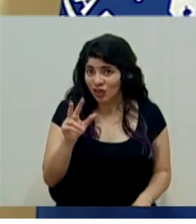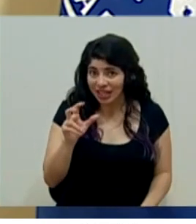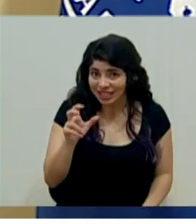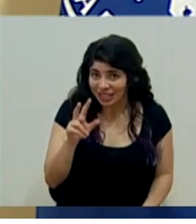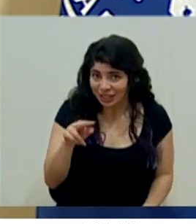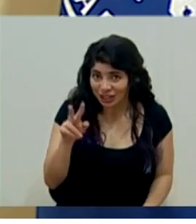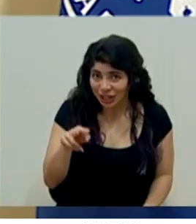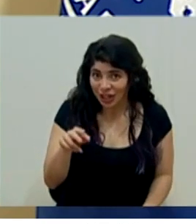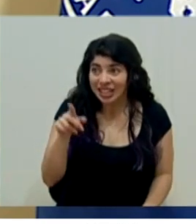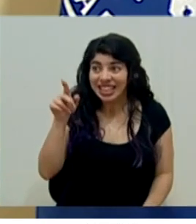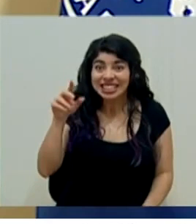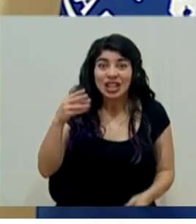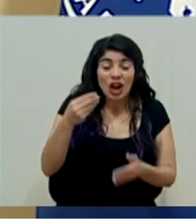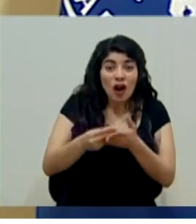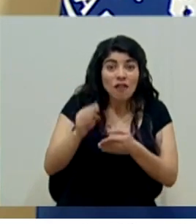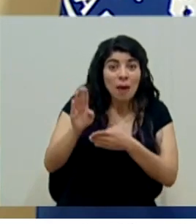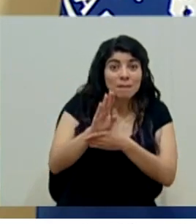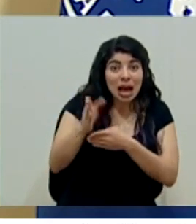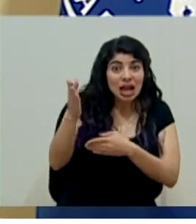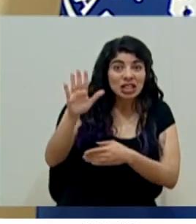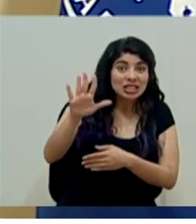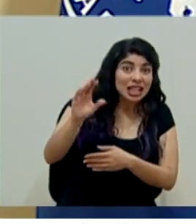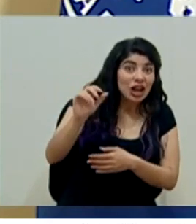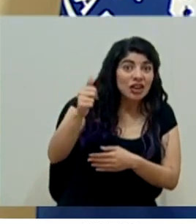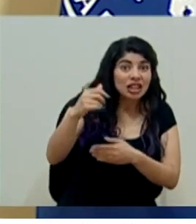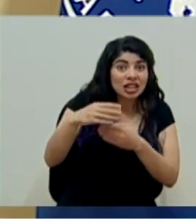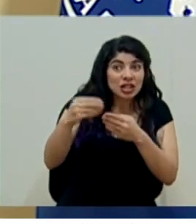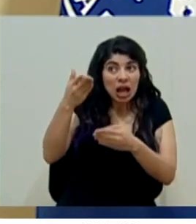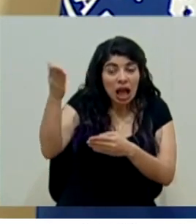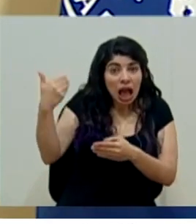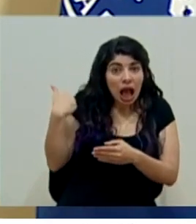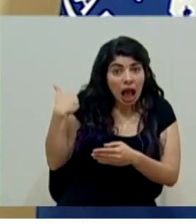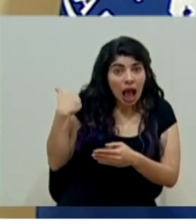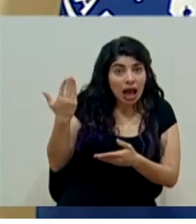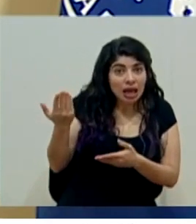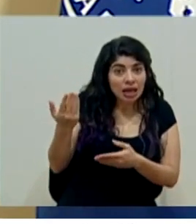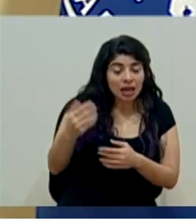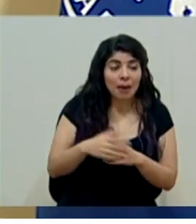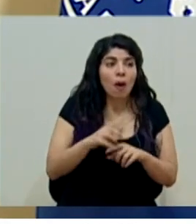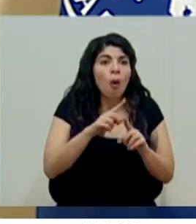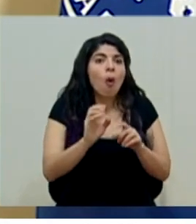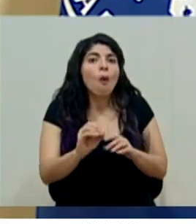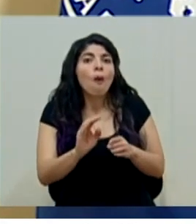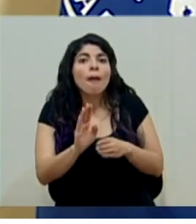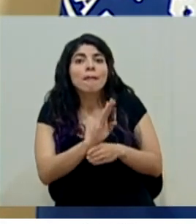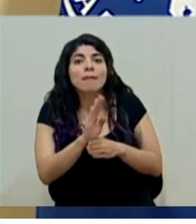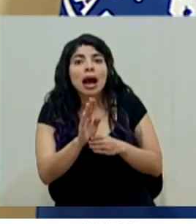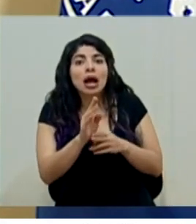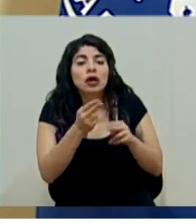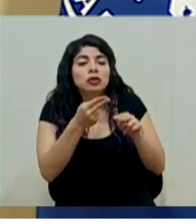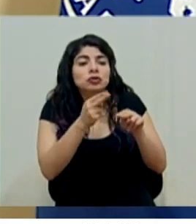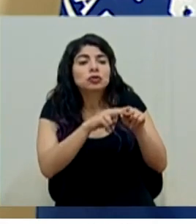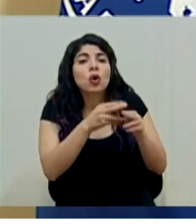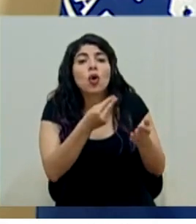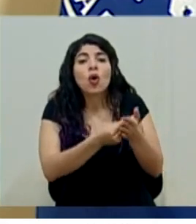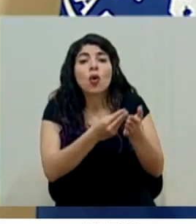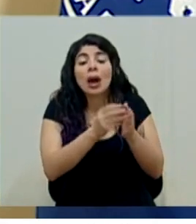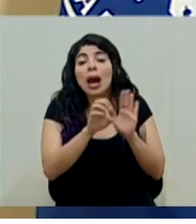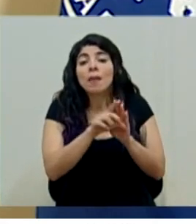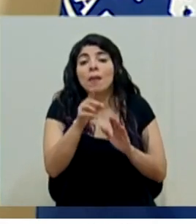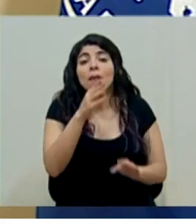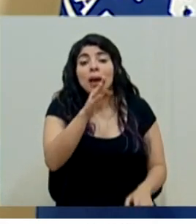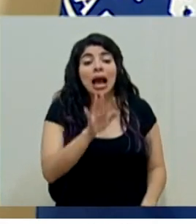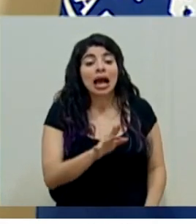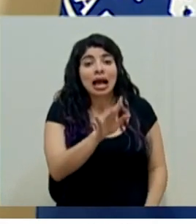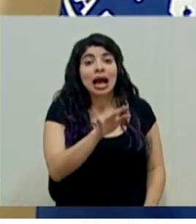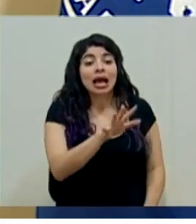colones, son de 5 a 10 dólares. O muchos bancos cobran un fee de más si uno va a un